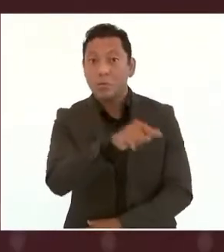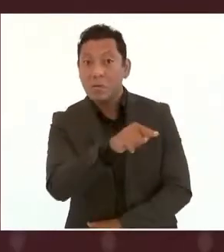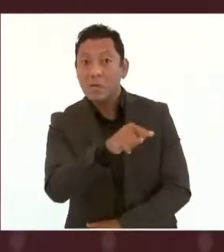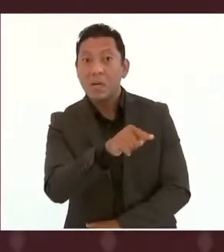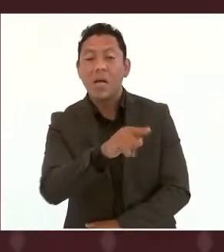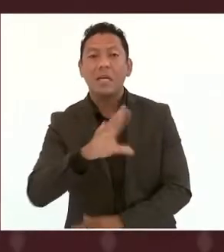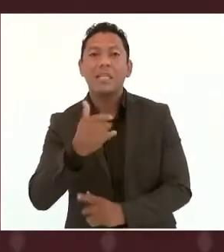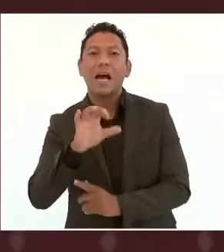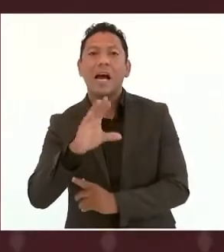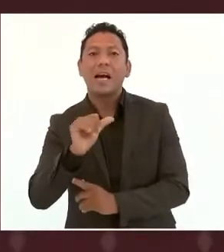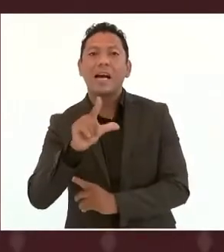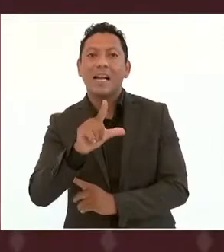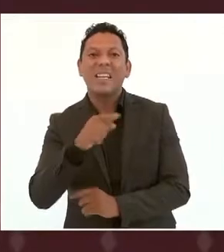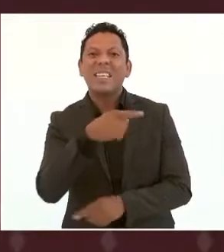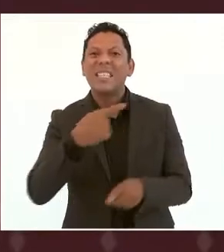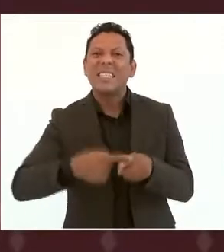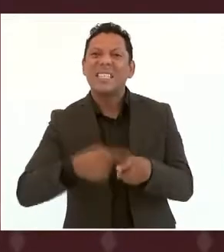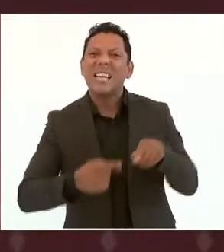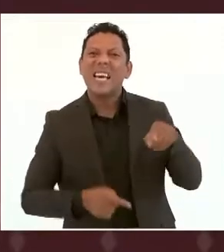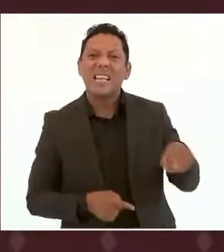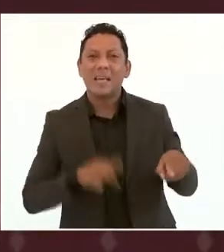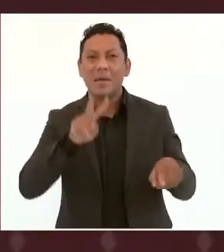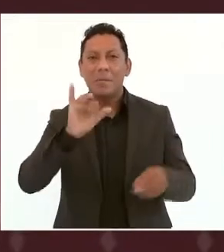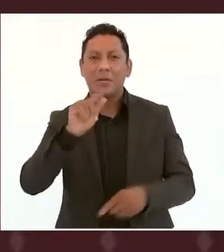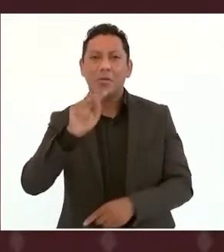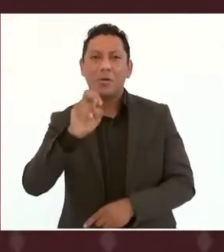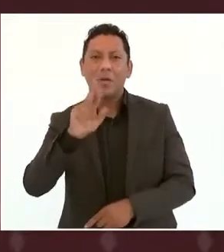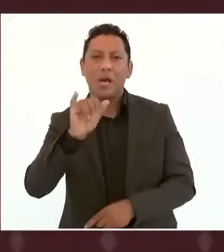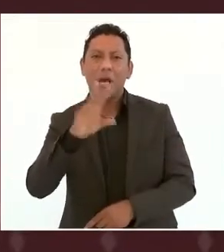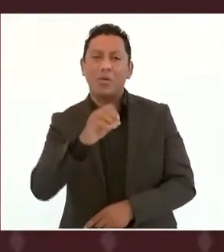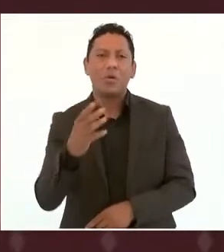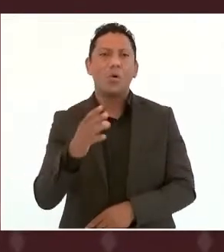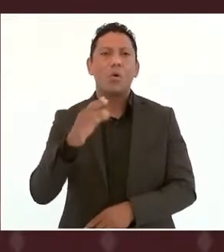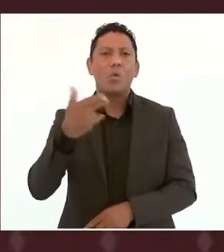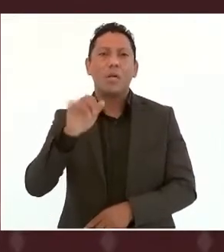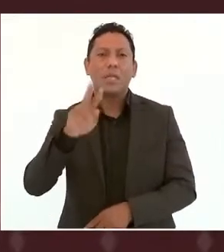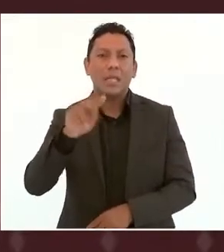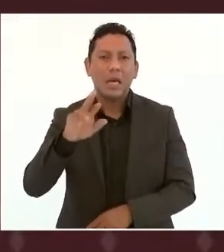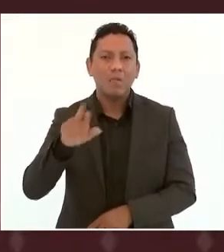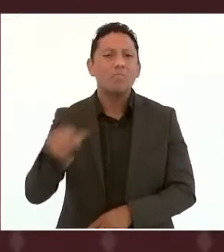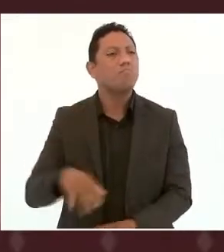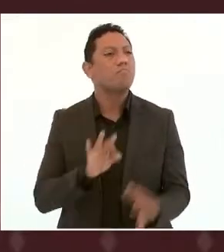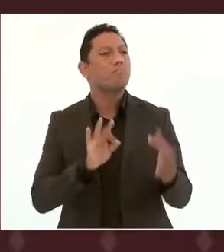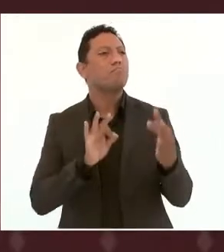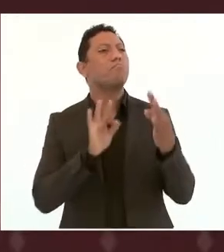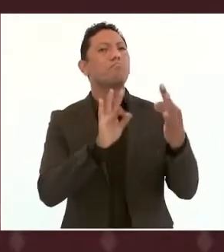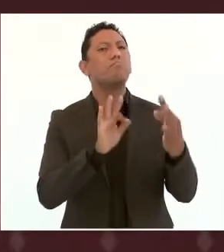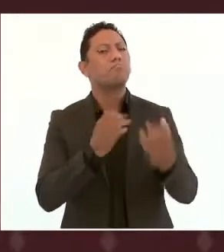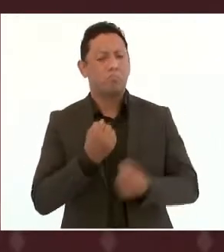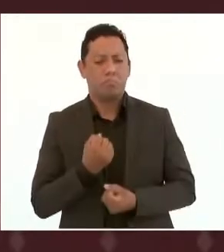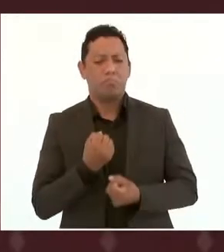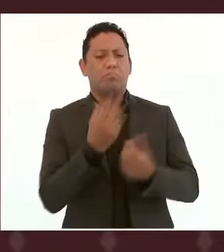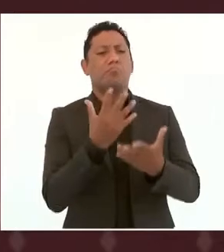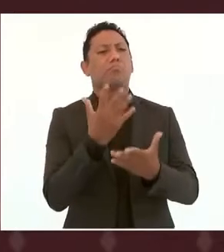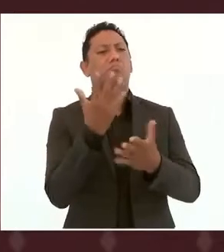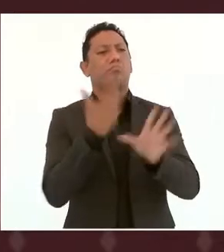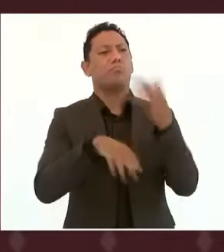chacal Victoriano Huerta y expresar con sublime